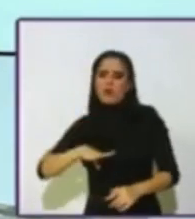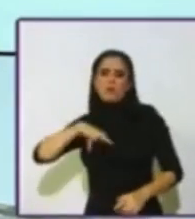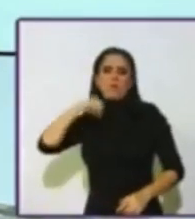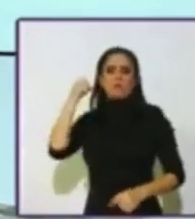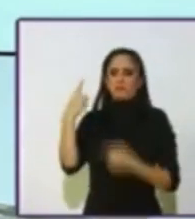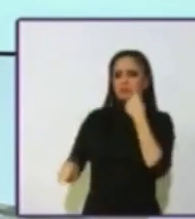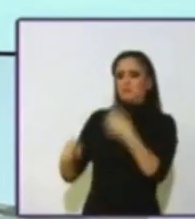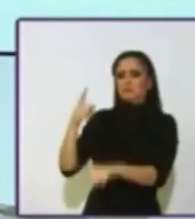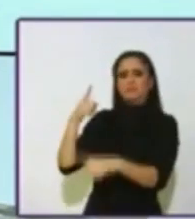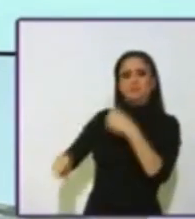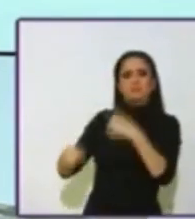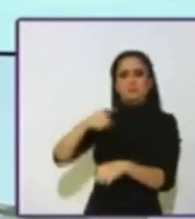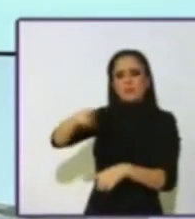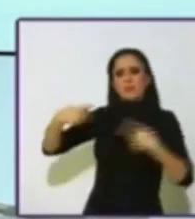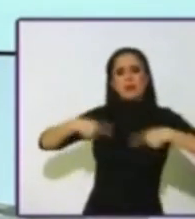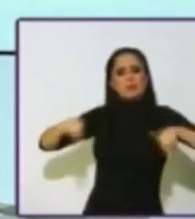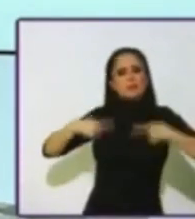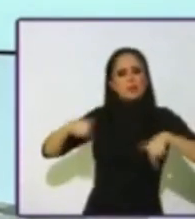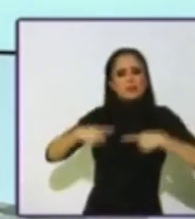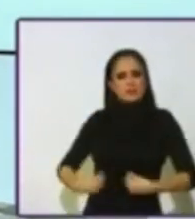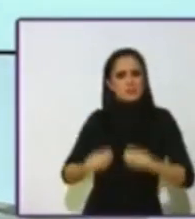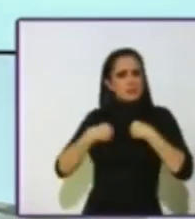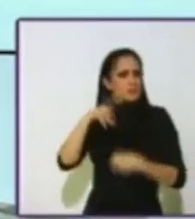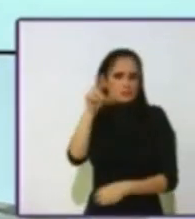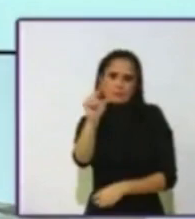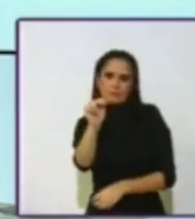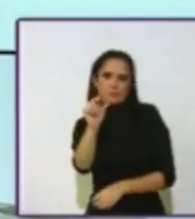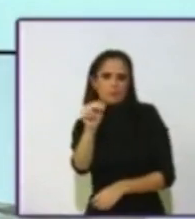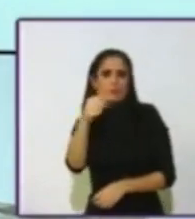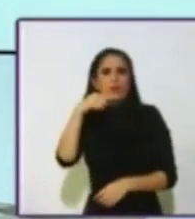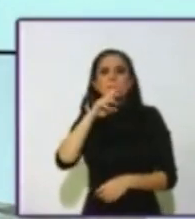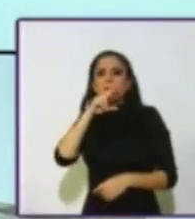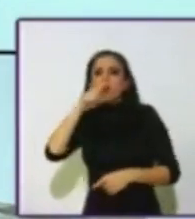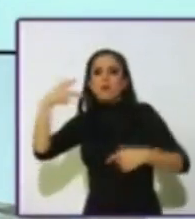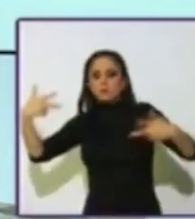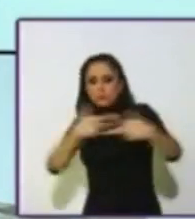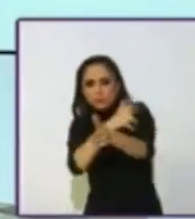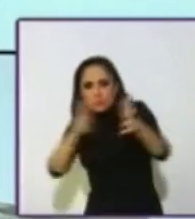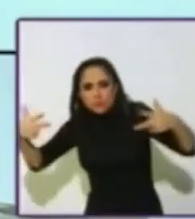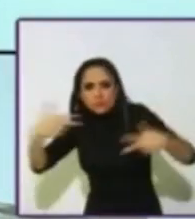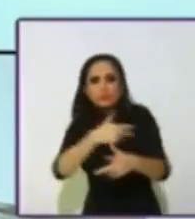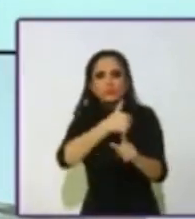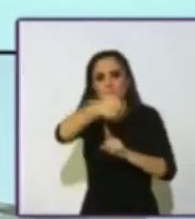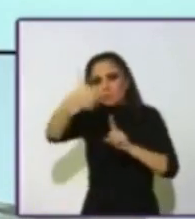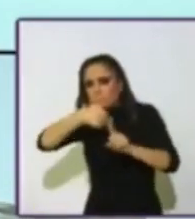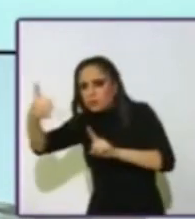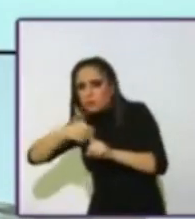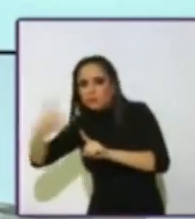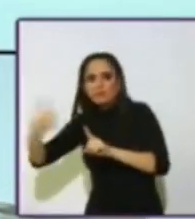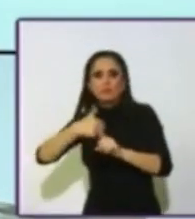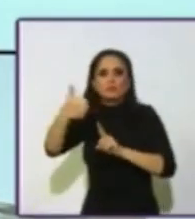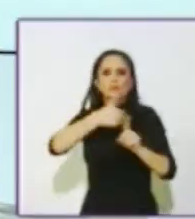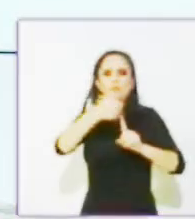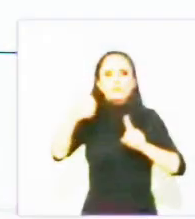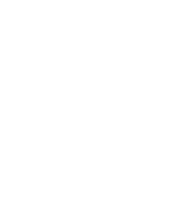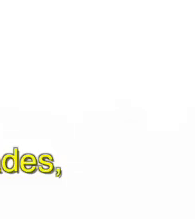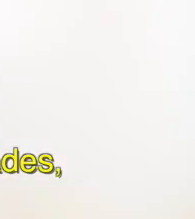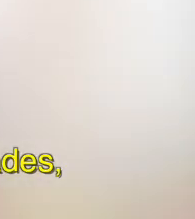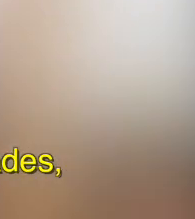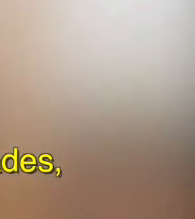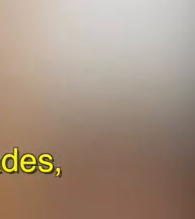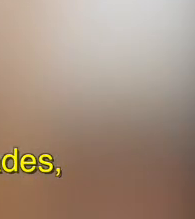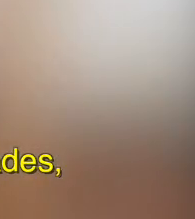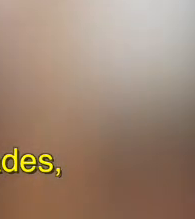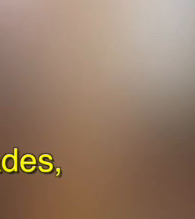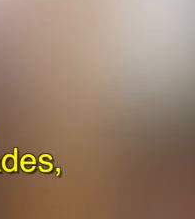19 de septiembre, en el actual gobierno de la ciudad, no se tiene un programa de reconstrucción ni un padrón confiable de quienes perdieron su vivienda.